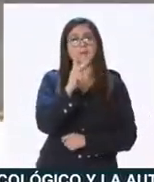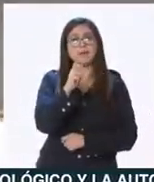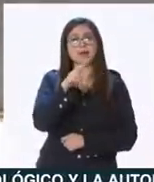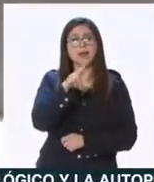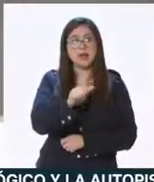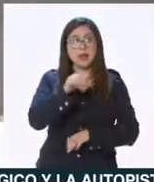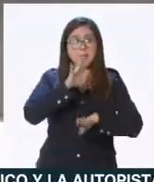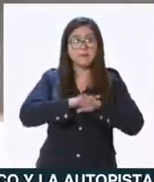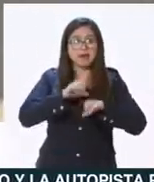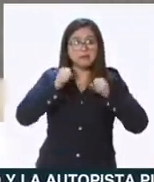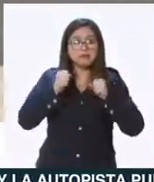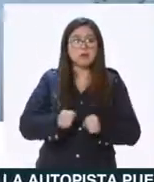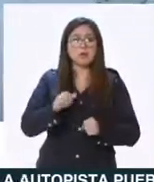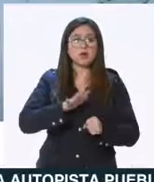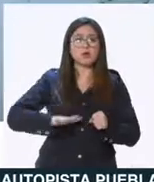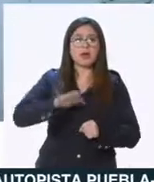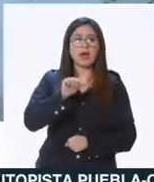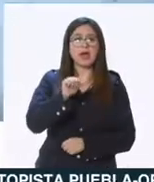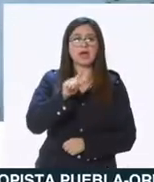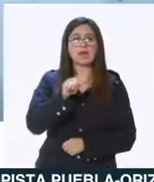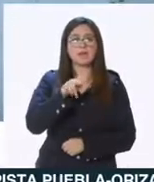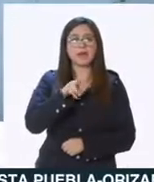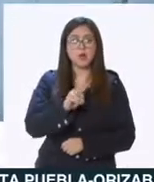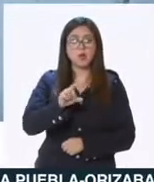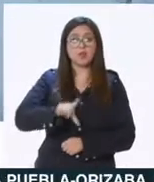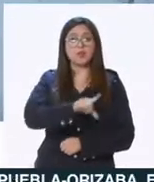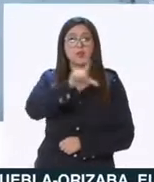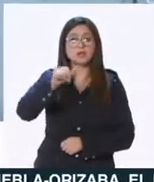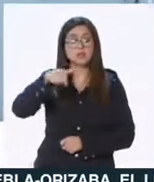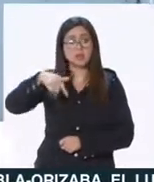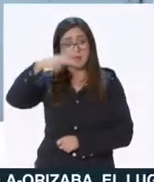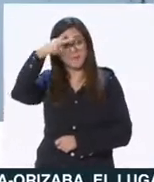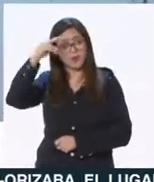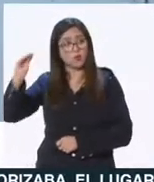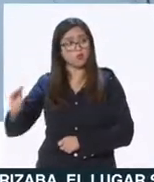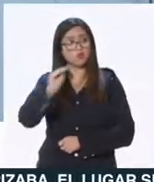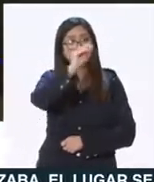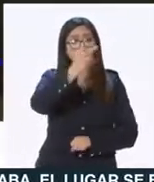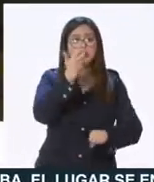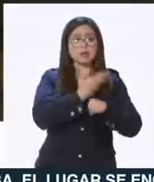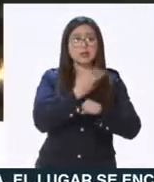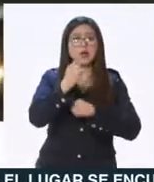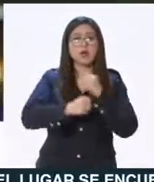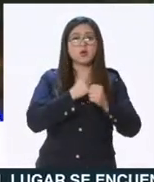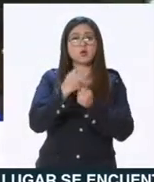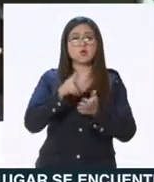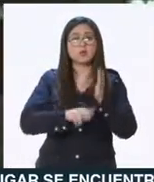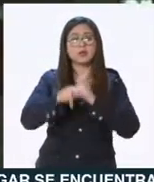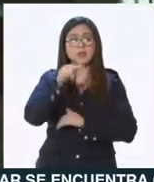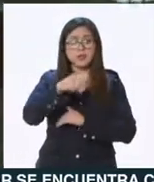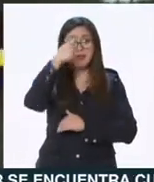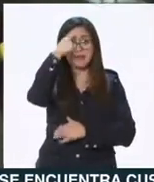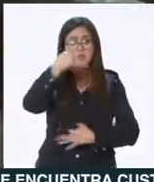máxima seguridad del Altiplano. El Chapo Guzmán fue extraditado en 2017 a Estados Unidos para ser enjuiciado por